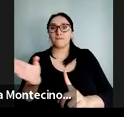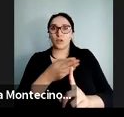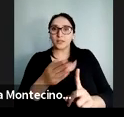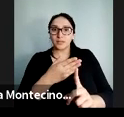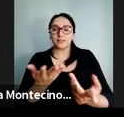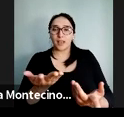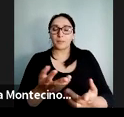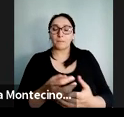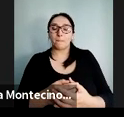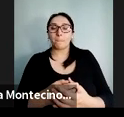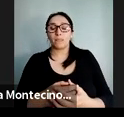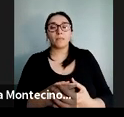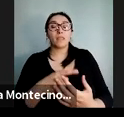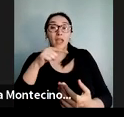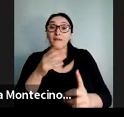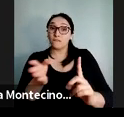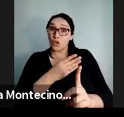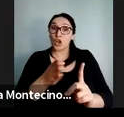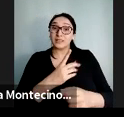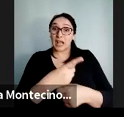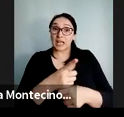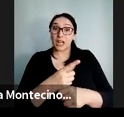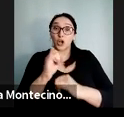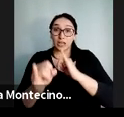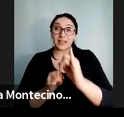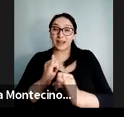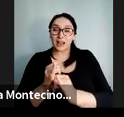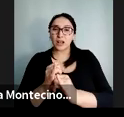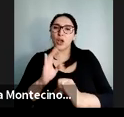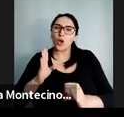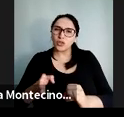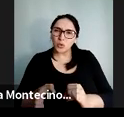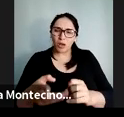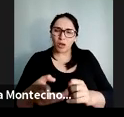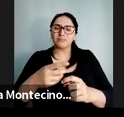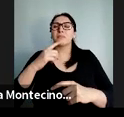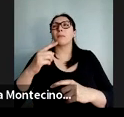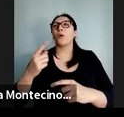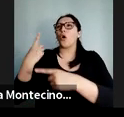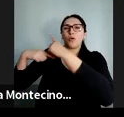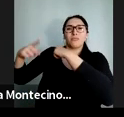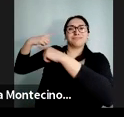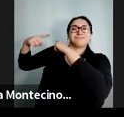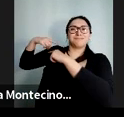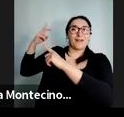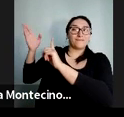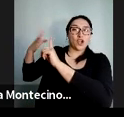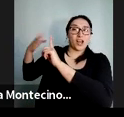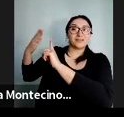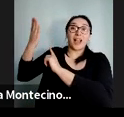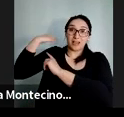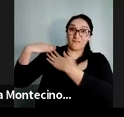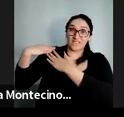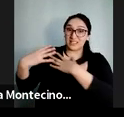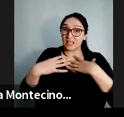La violencia de género en Internet en el fondo es un continuo de otro tipo de violencias, como por ejemplo la violencia física